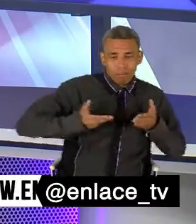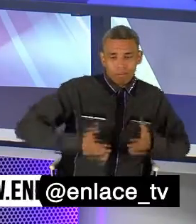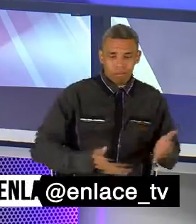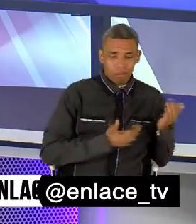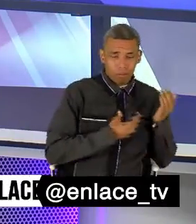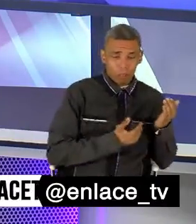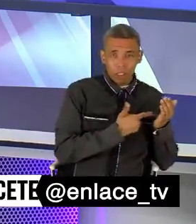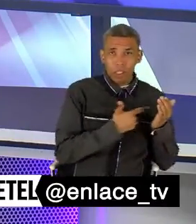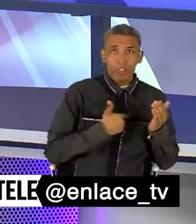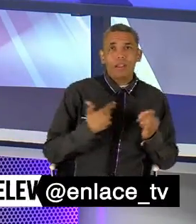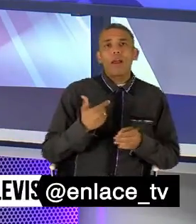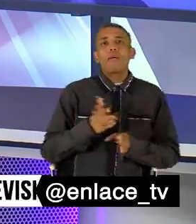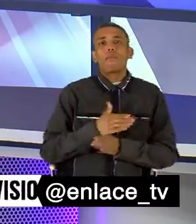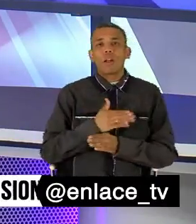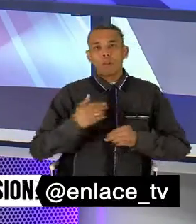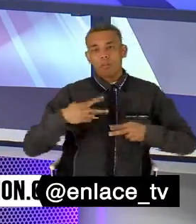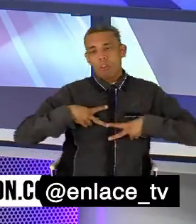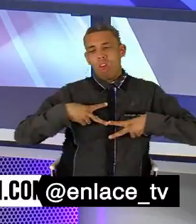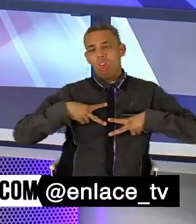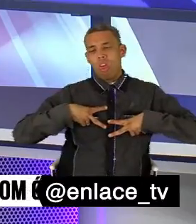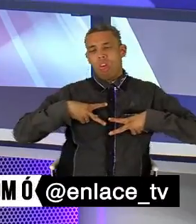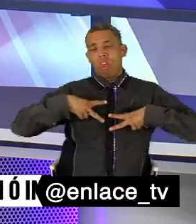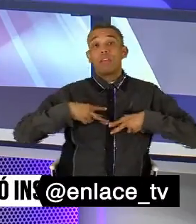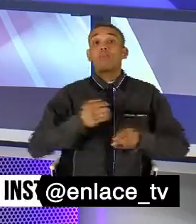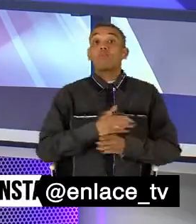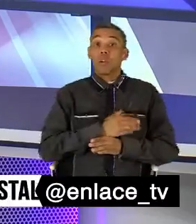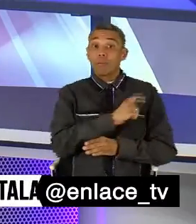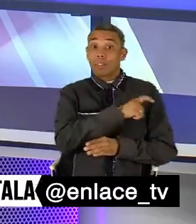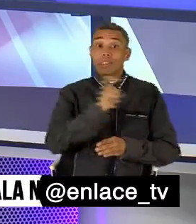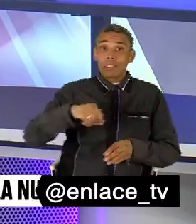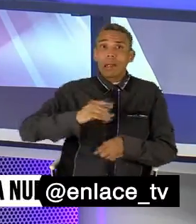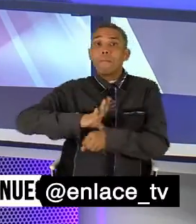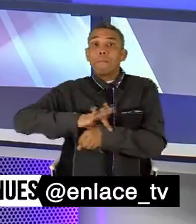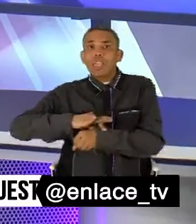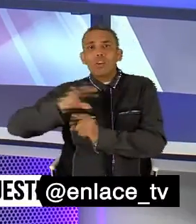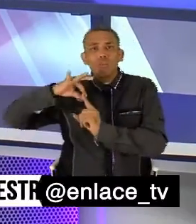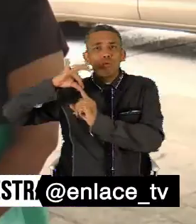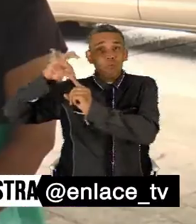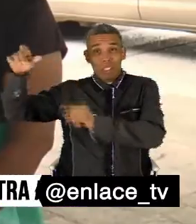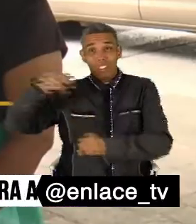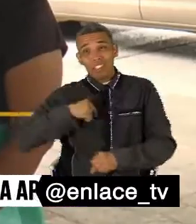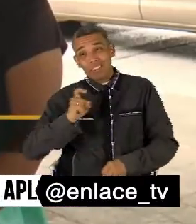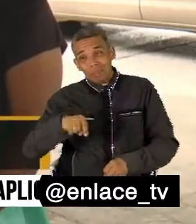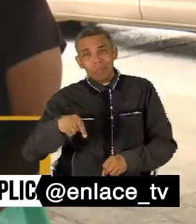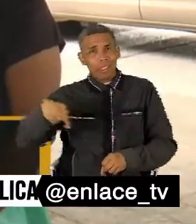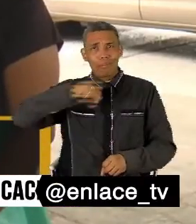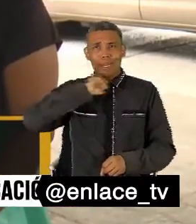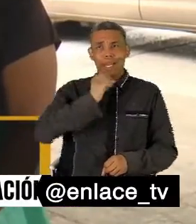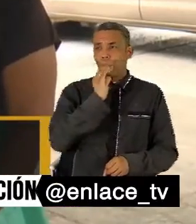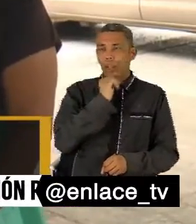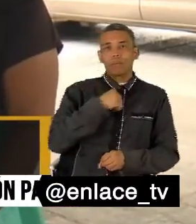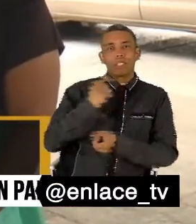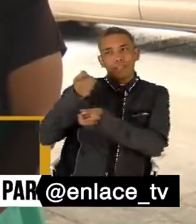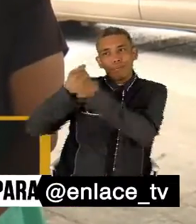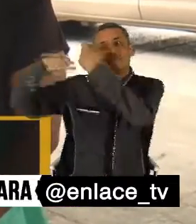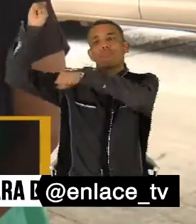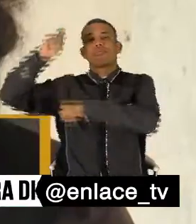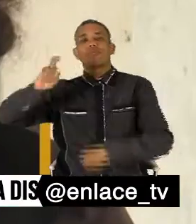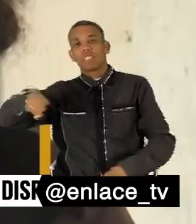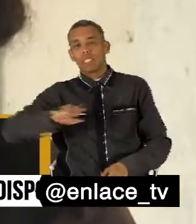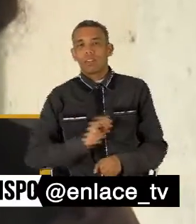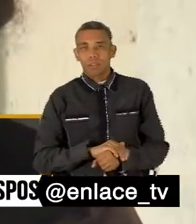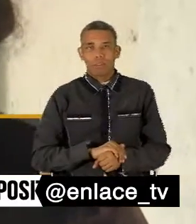menor requiere atención de un especialista en pediatría. En unidad de cuidados intensivos en la Clínica